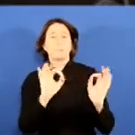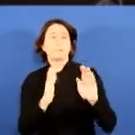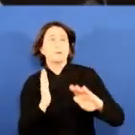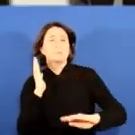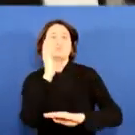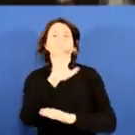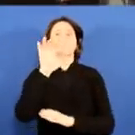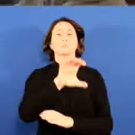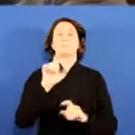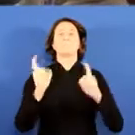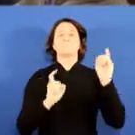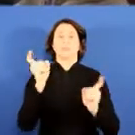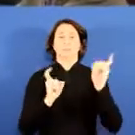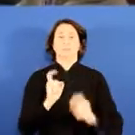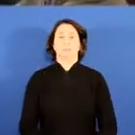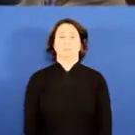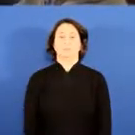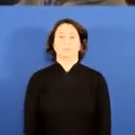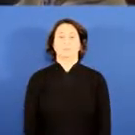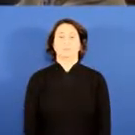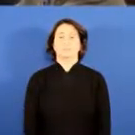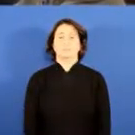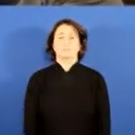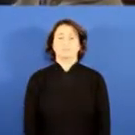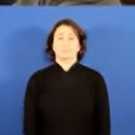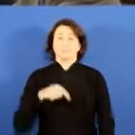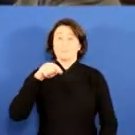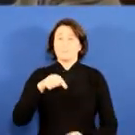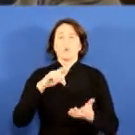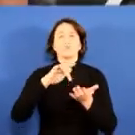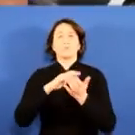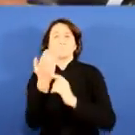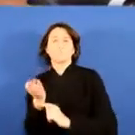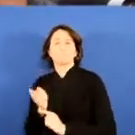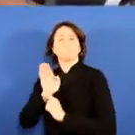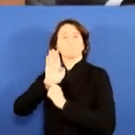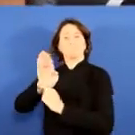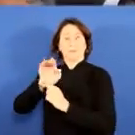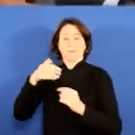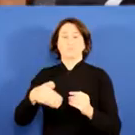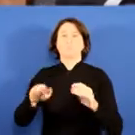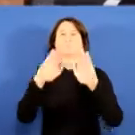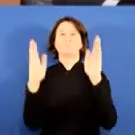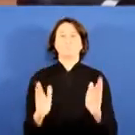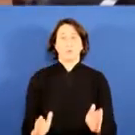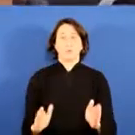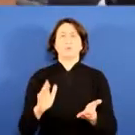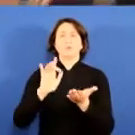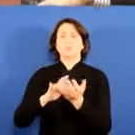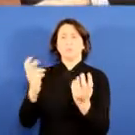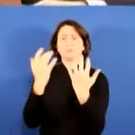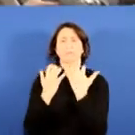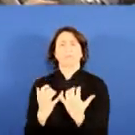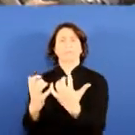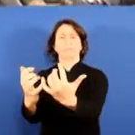las oportunidades de negocio e inversión que se presentan en México. En el encuentro han participado el diputado de Promoción Económica, Imanol